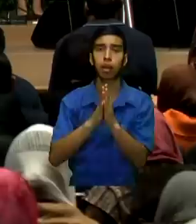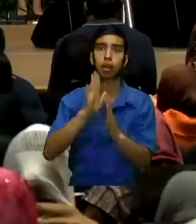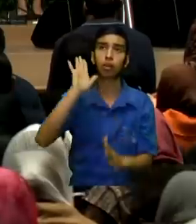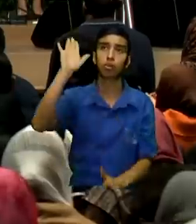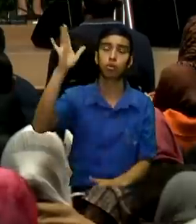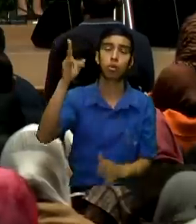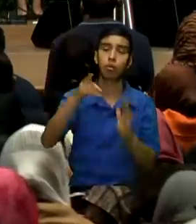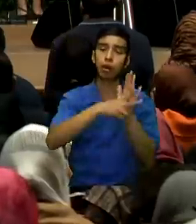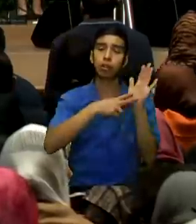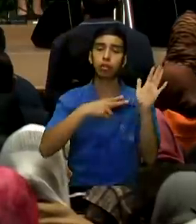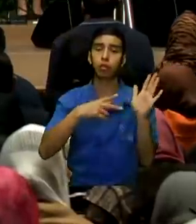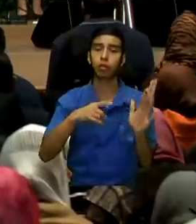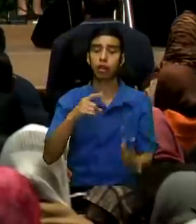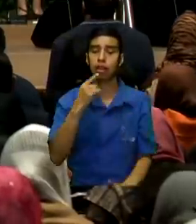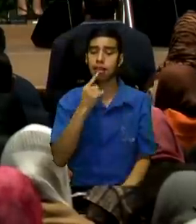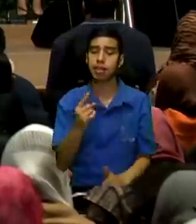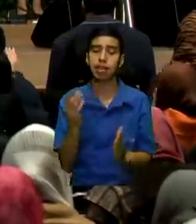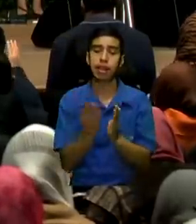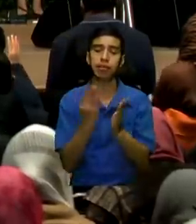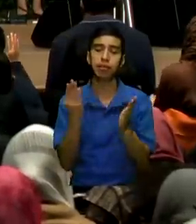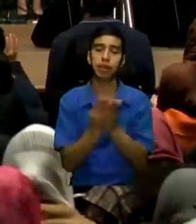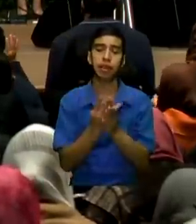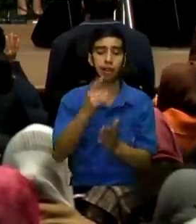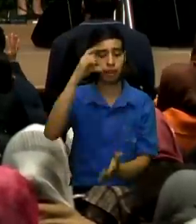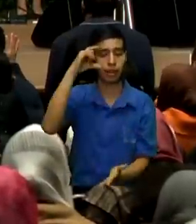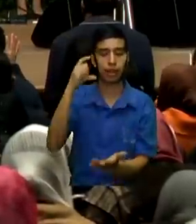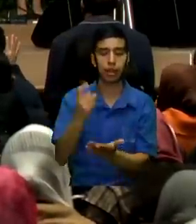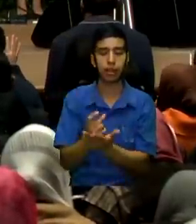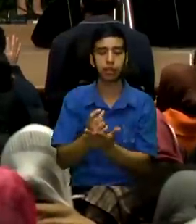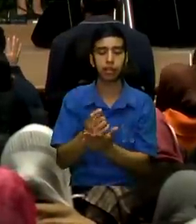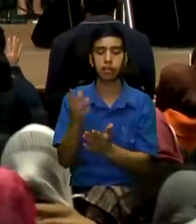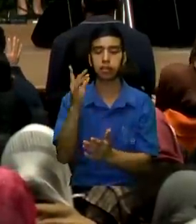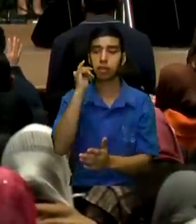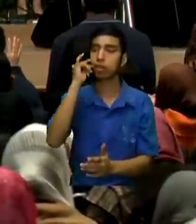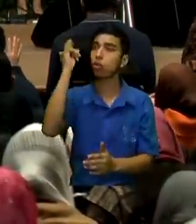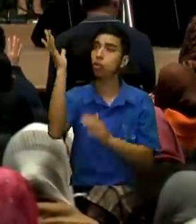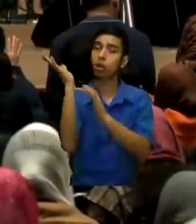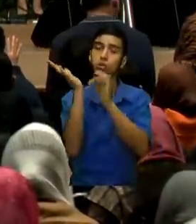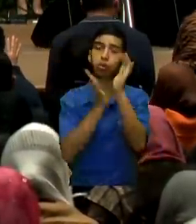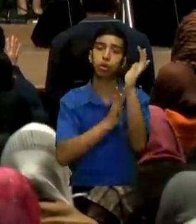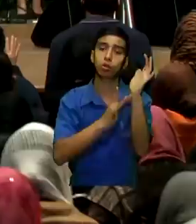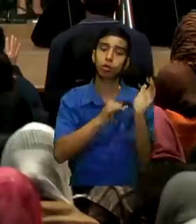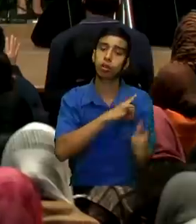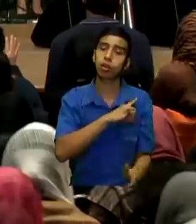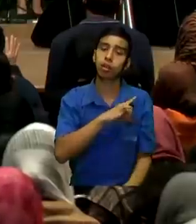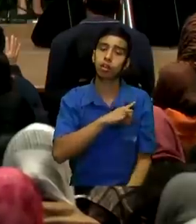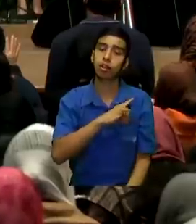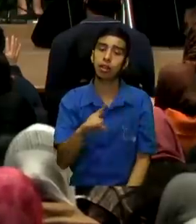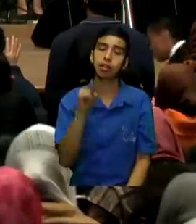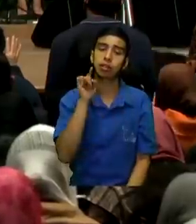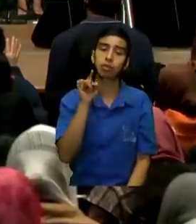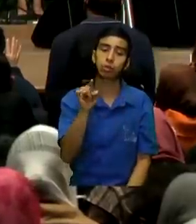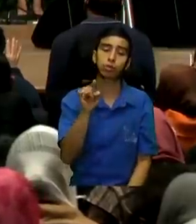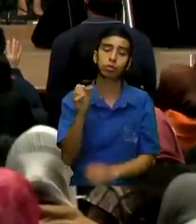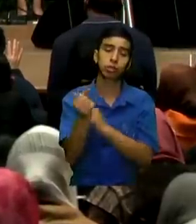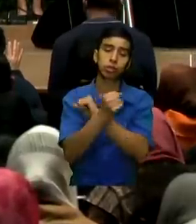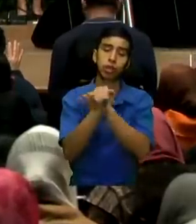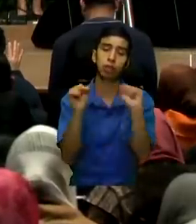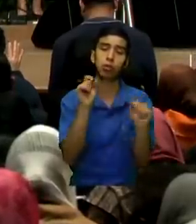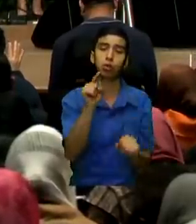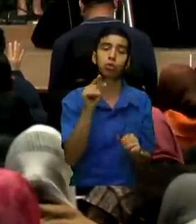cree en el Señor Jesucristo y serás salvo tú y tu casa. Sálvalo, Señor. Aquellos que están al alcance de